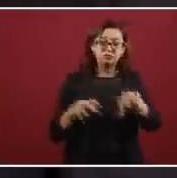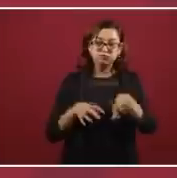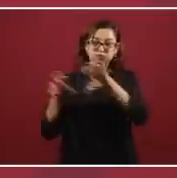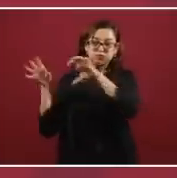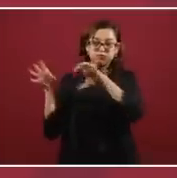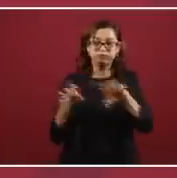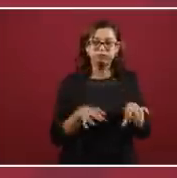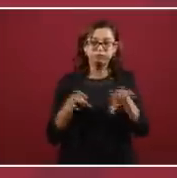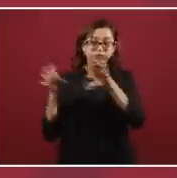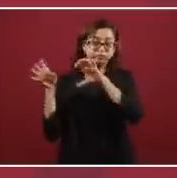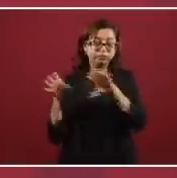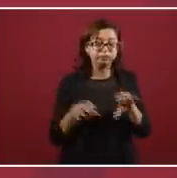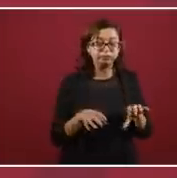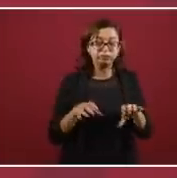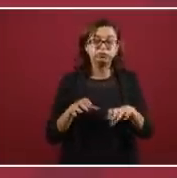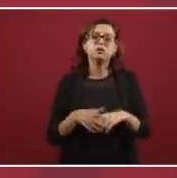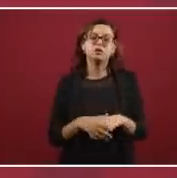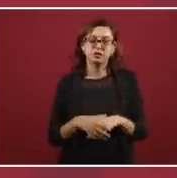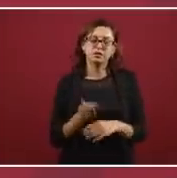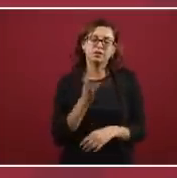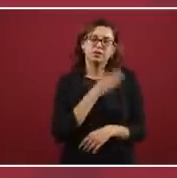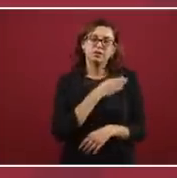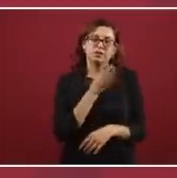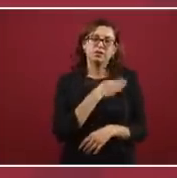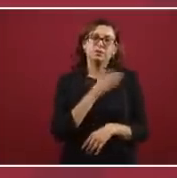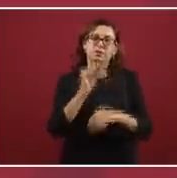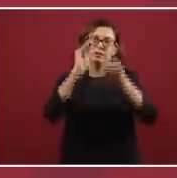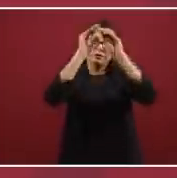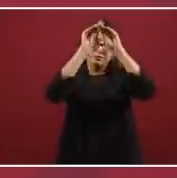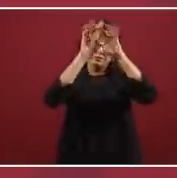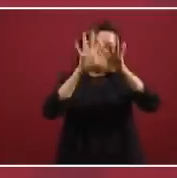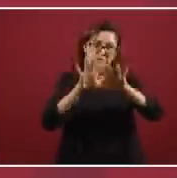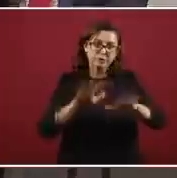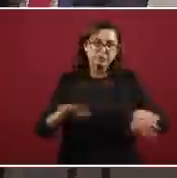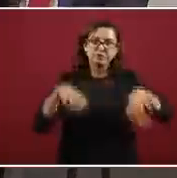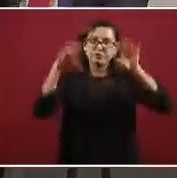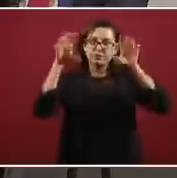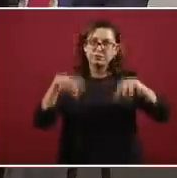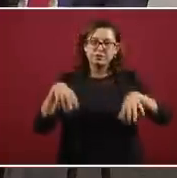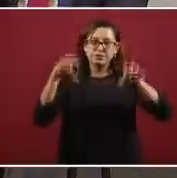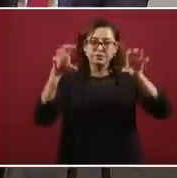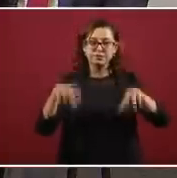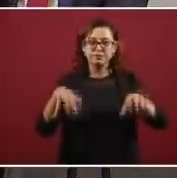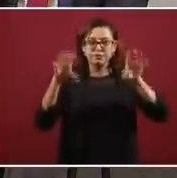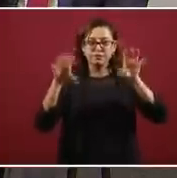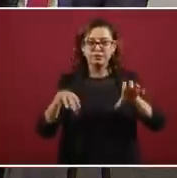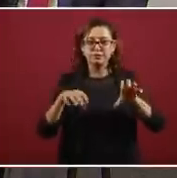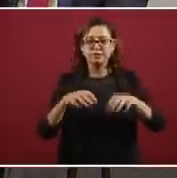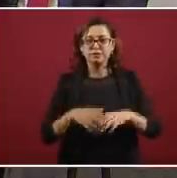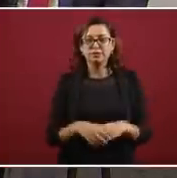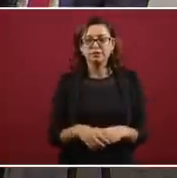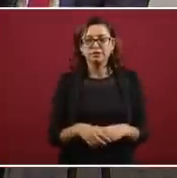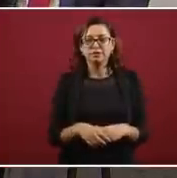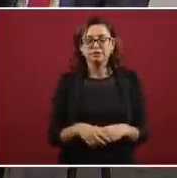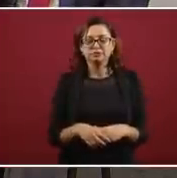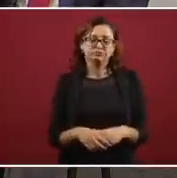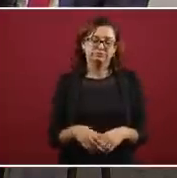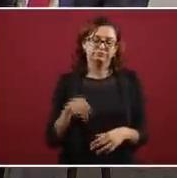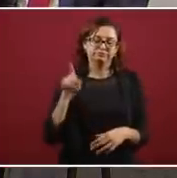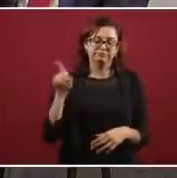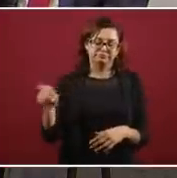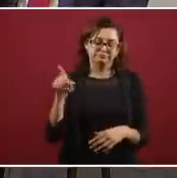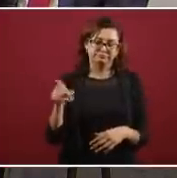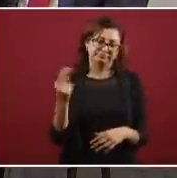que es cosa buena, bendita, que llueva en la Mixteca,